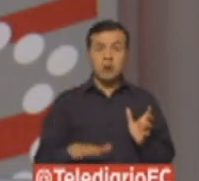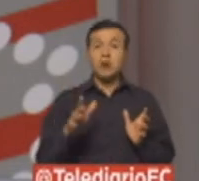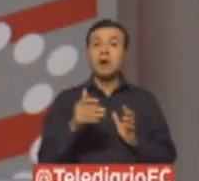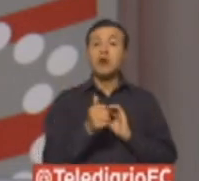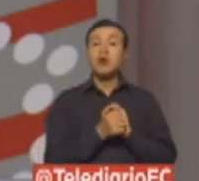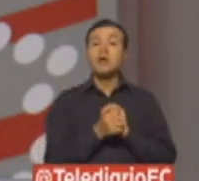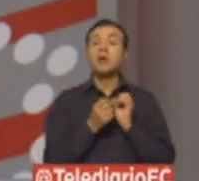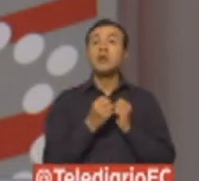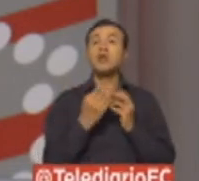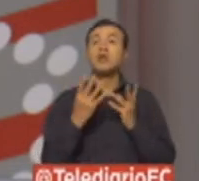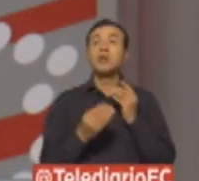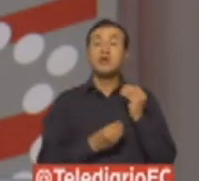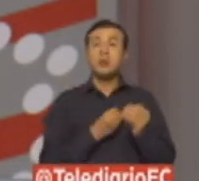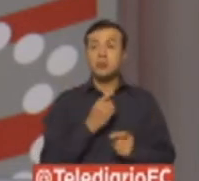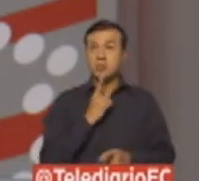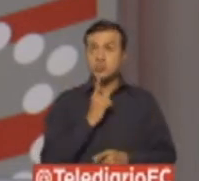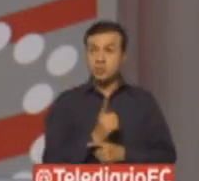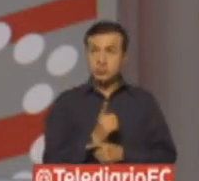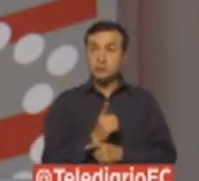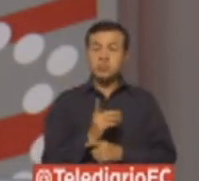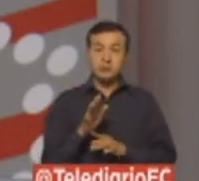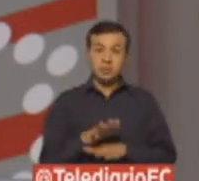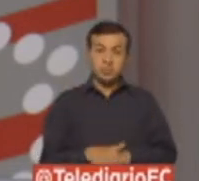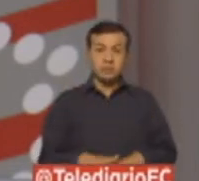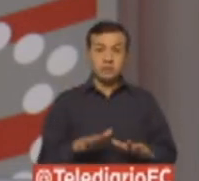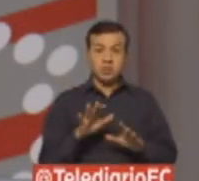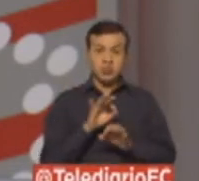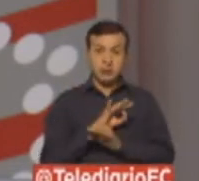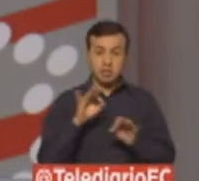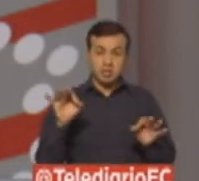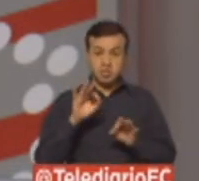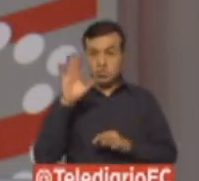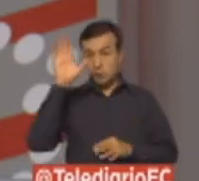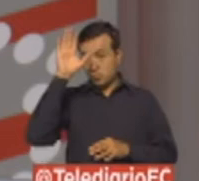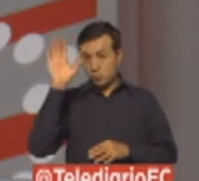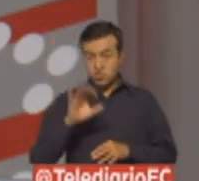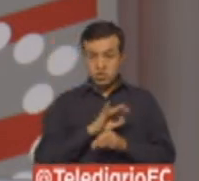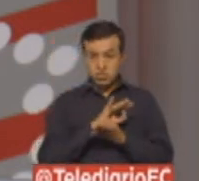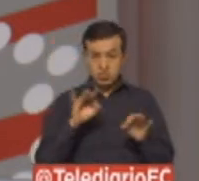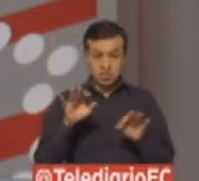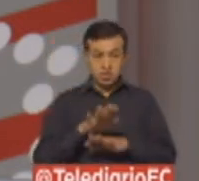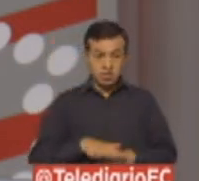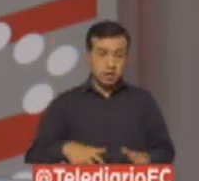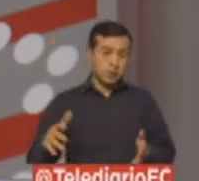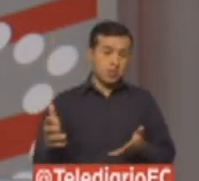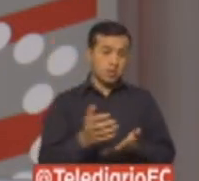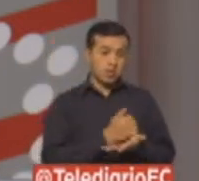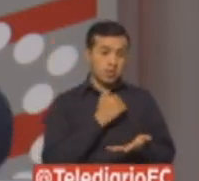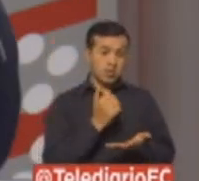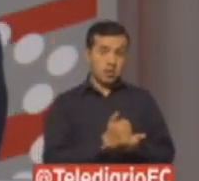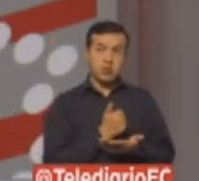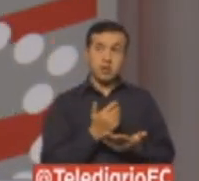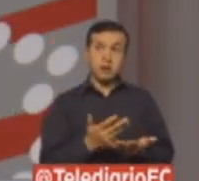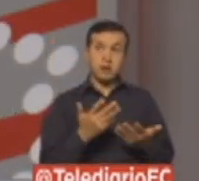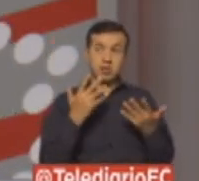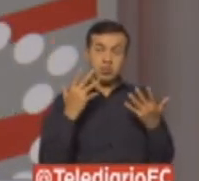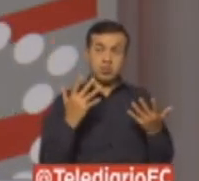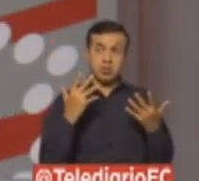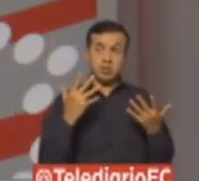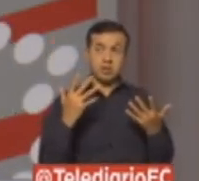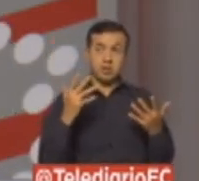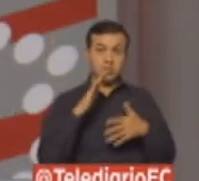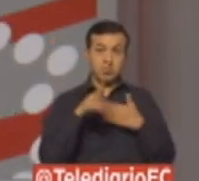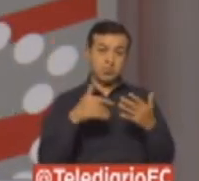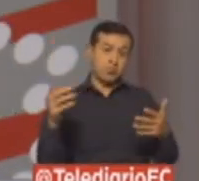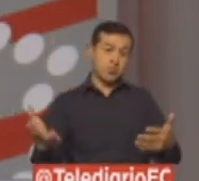que es lo que ha venido haciendo viene y hace limpiezas costeras cuando con las manos con las espaldas